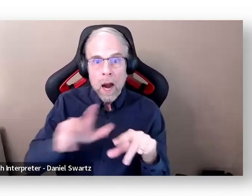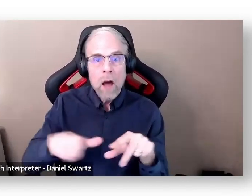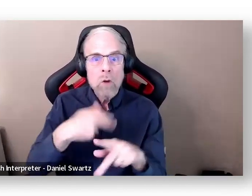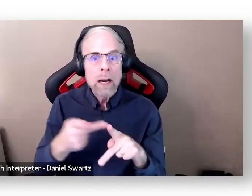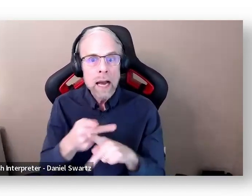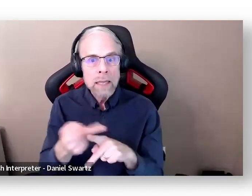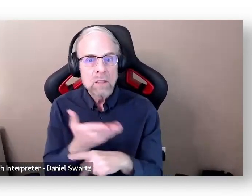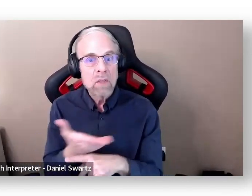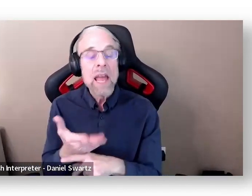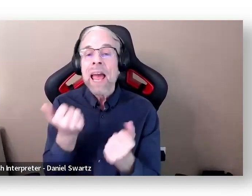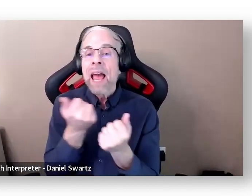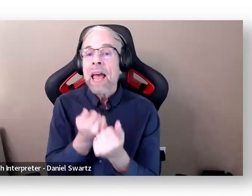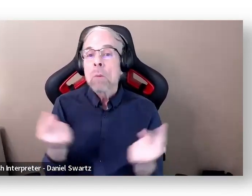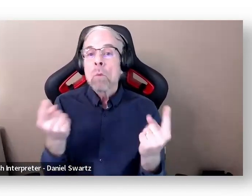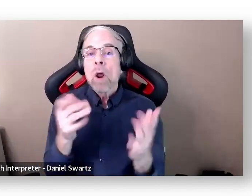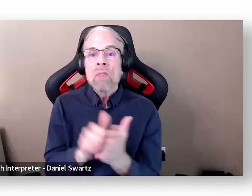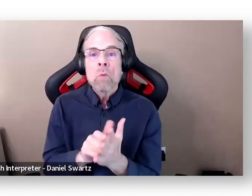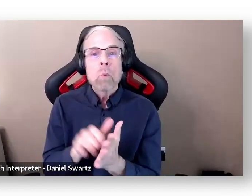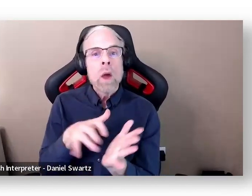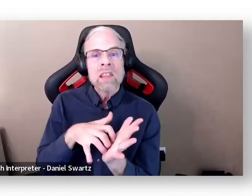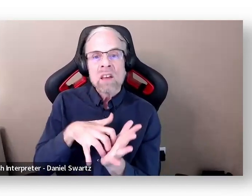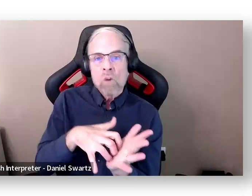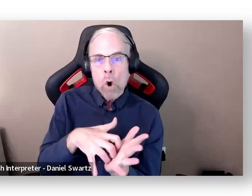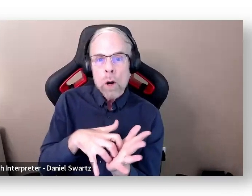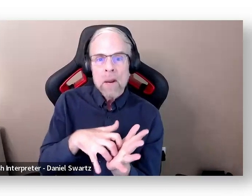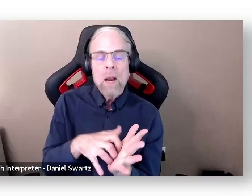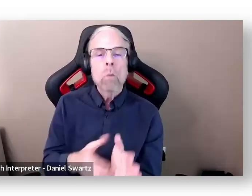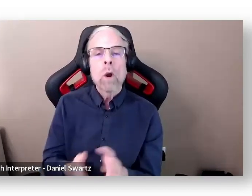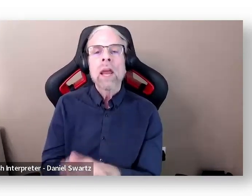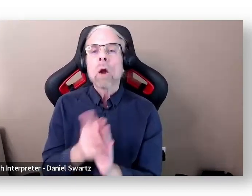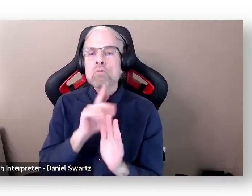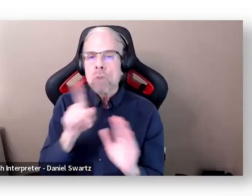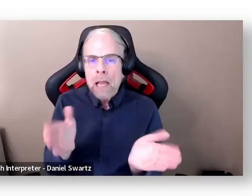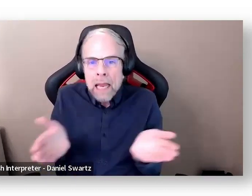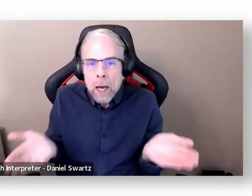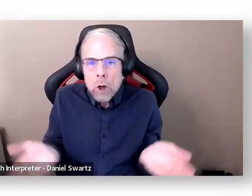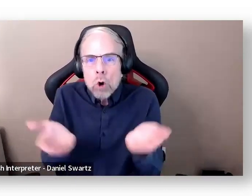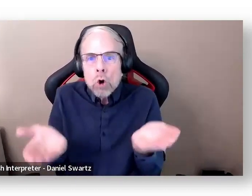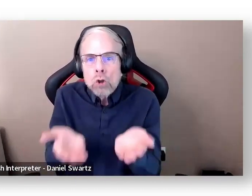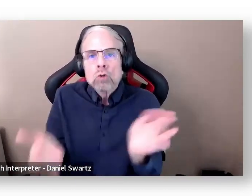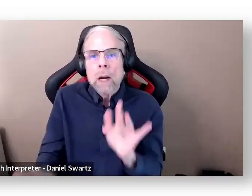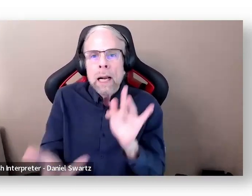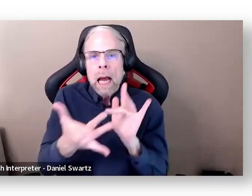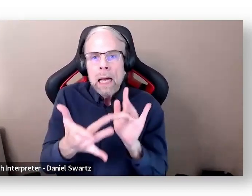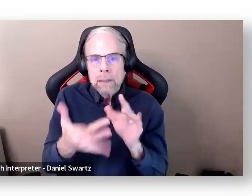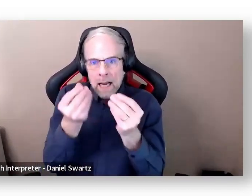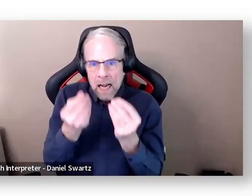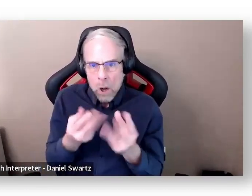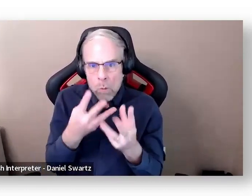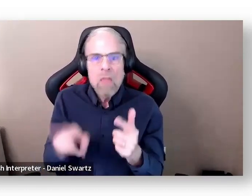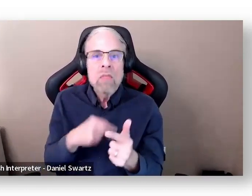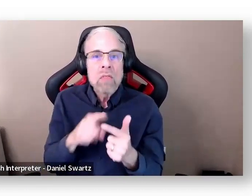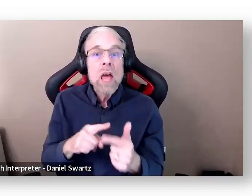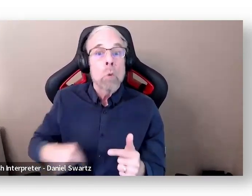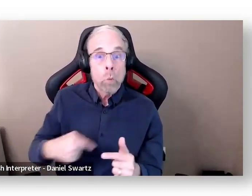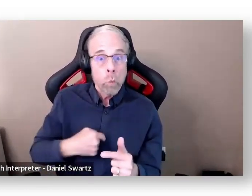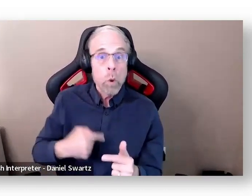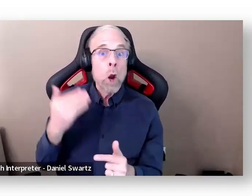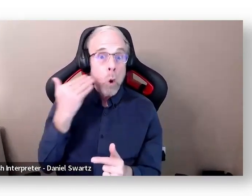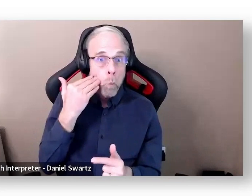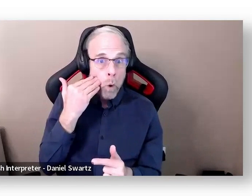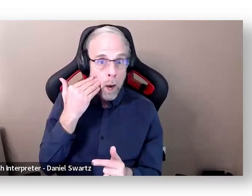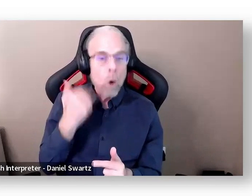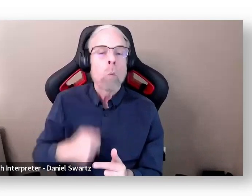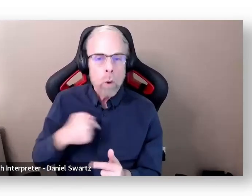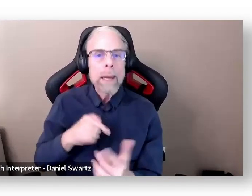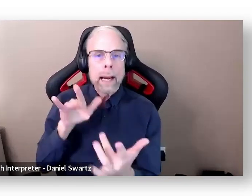Tal vez tienen restricciones para caminar y otras cosas que tenemos que considerar. Entonces, personas con incapacidades, por favor, déjenos saber para que